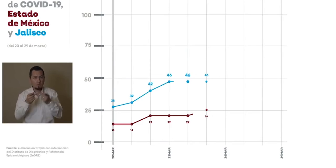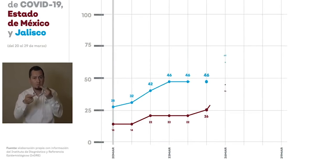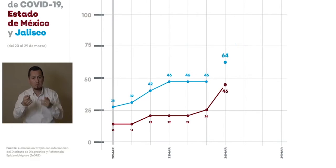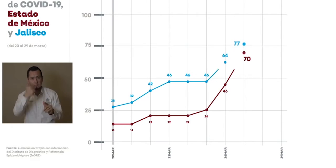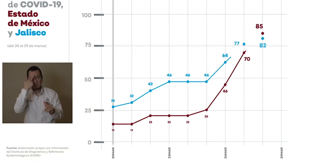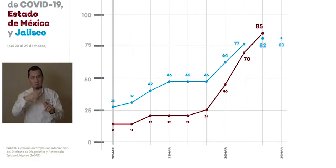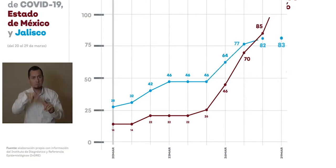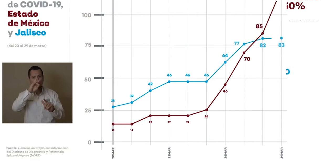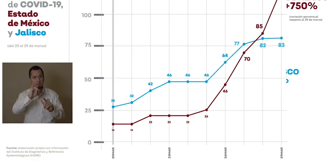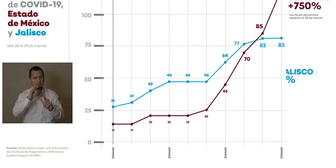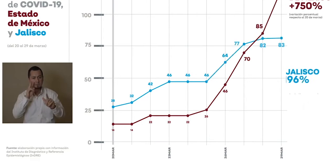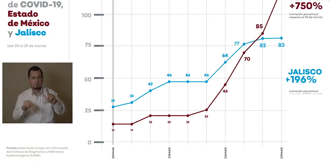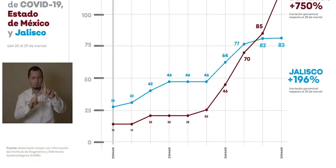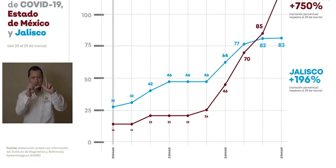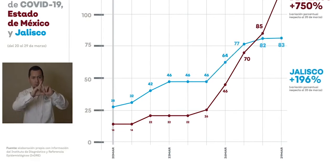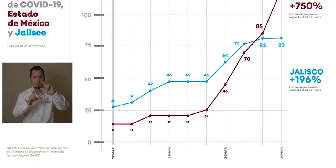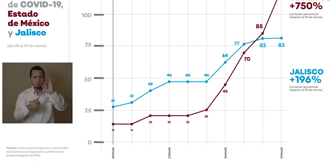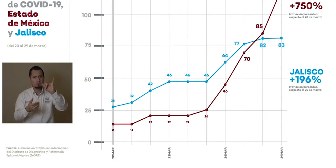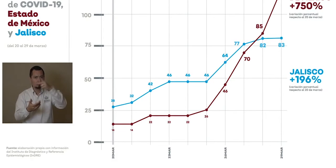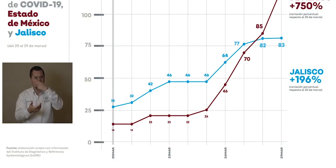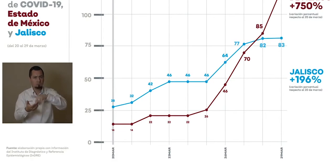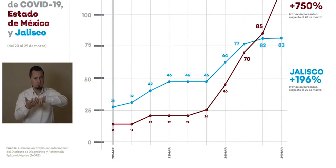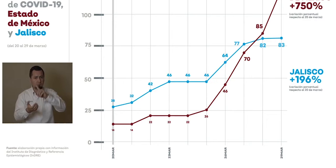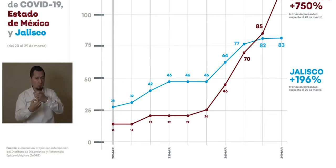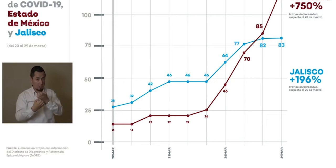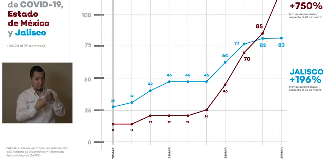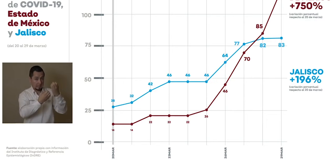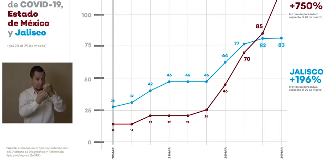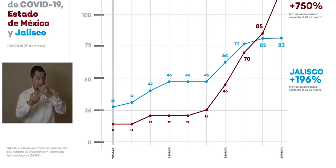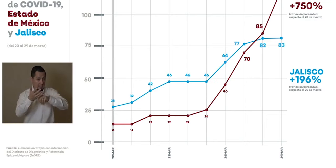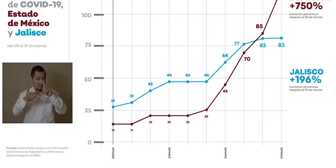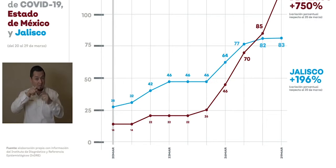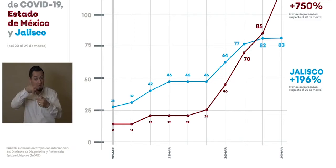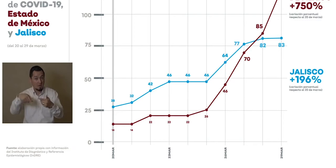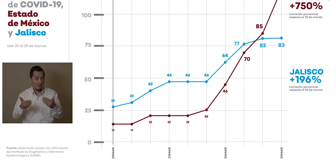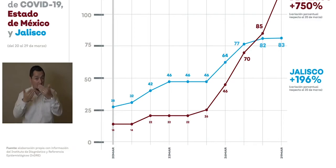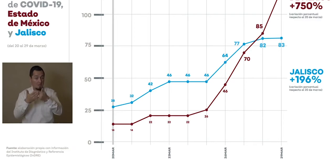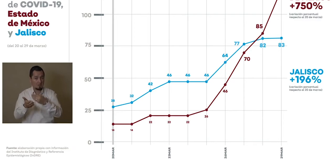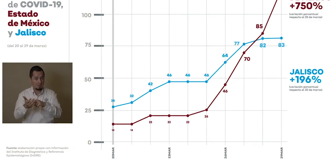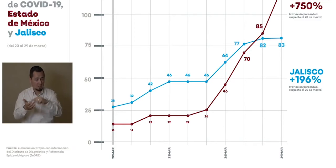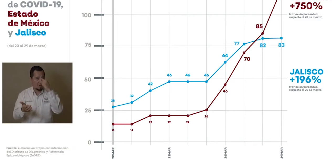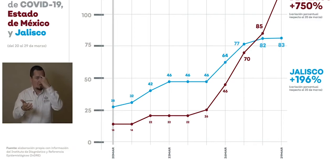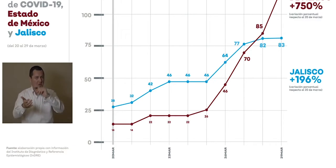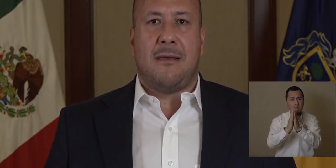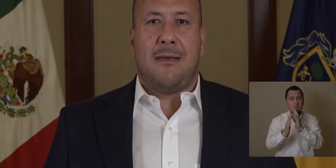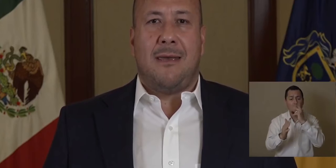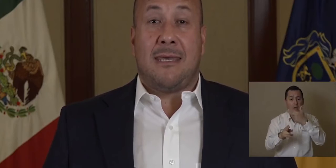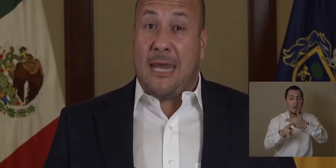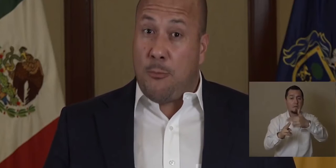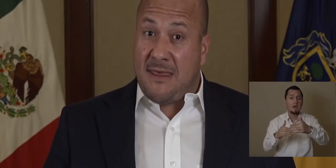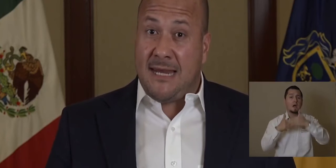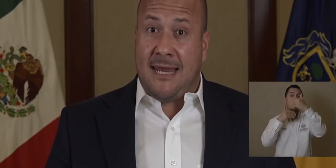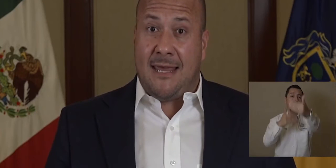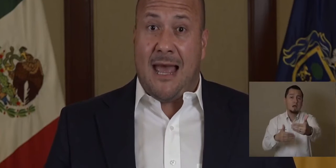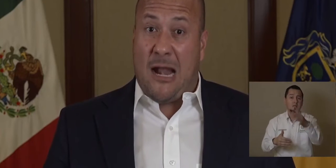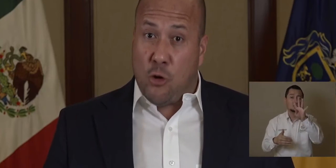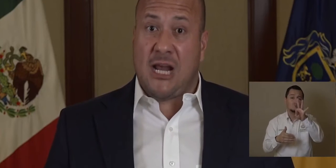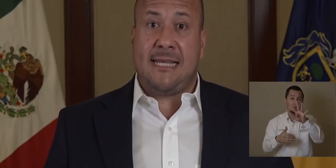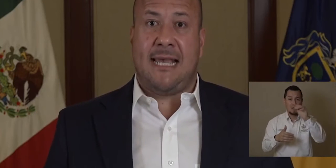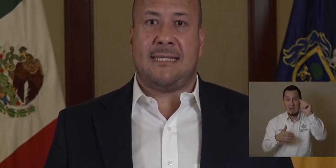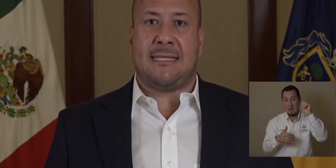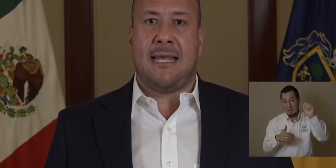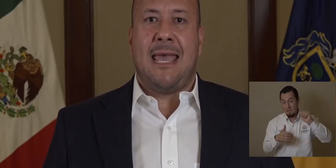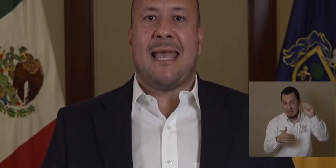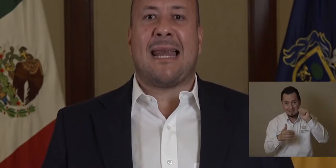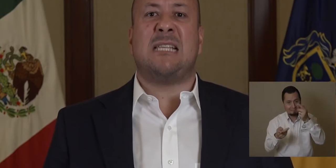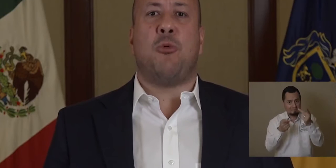de casos que Jalisco, hoy ya no supera y su velocidad de contagios fue casi cuatro veces mayor que la nuestra. Quiero pedirle a